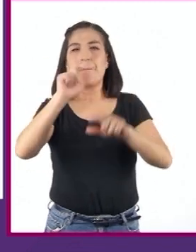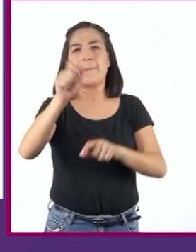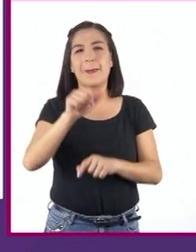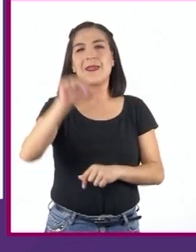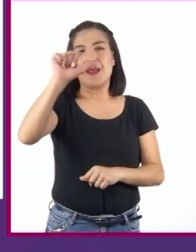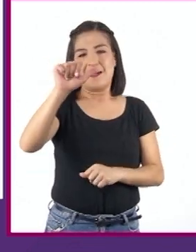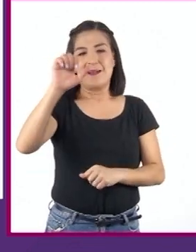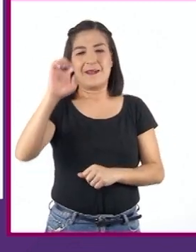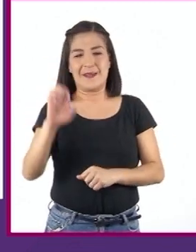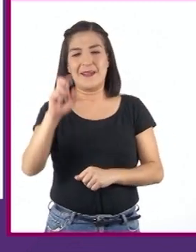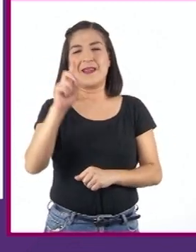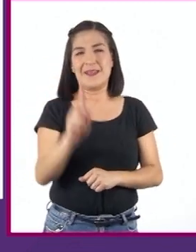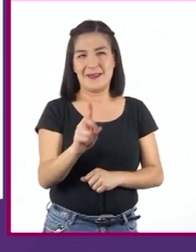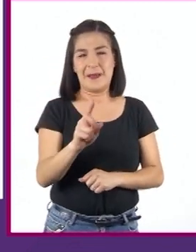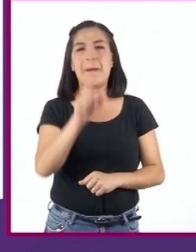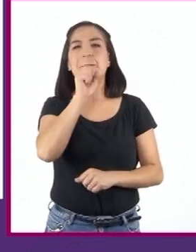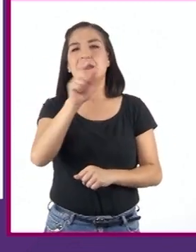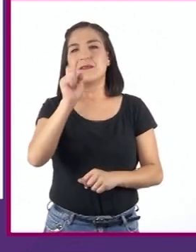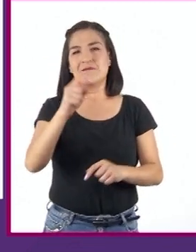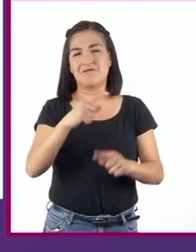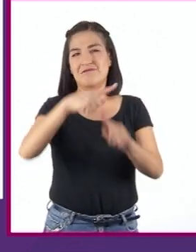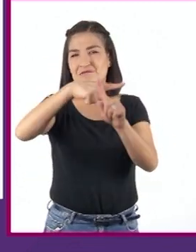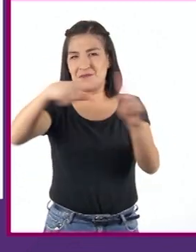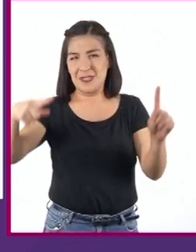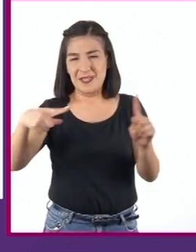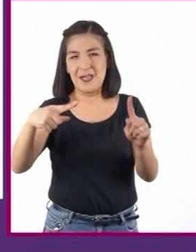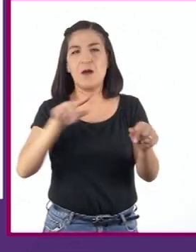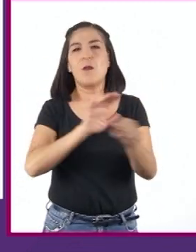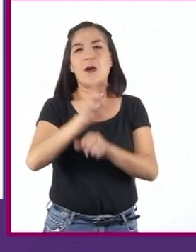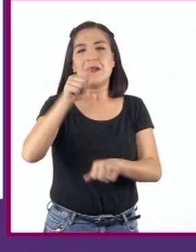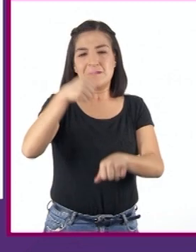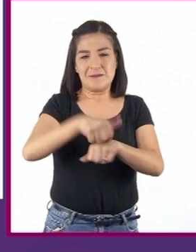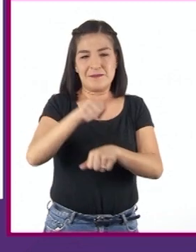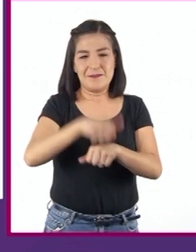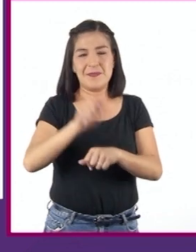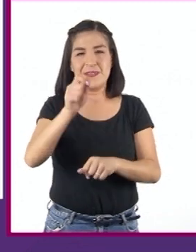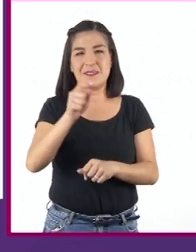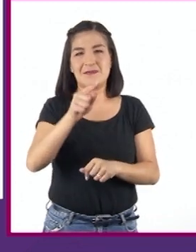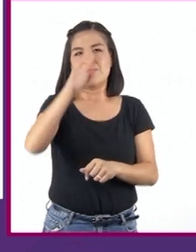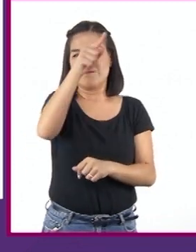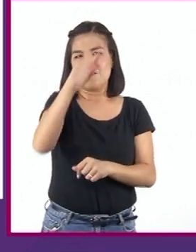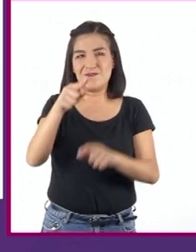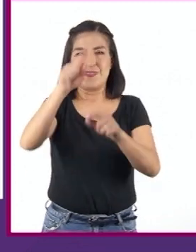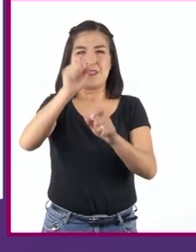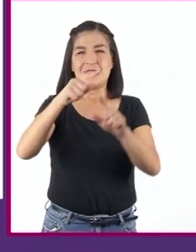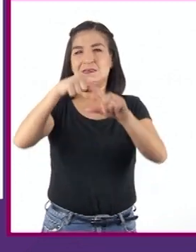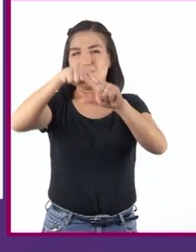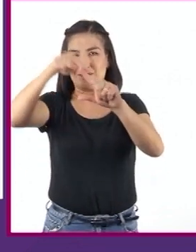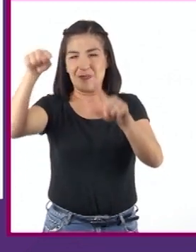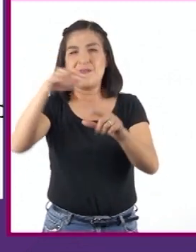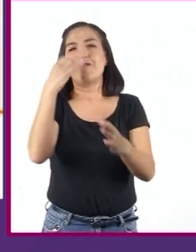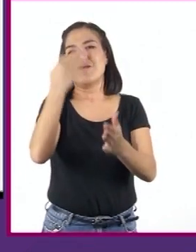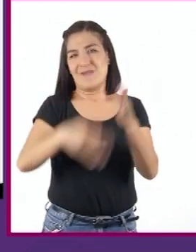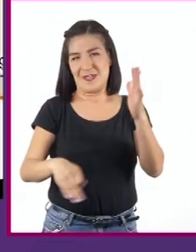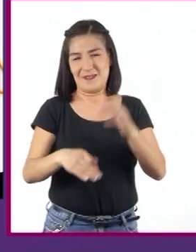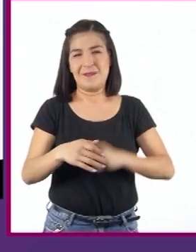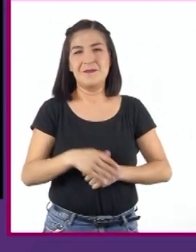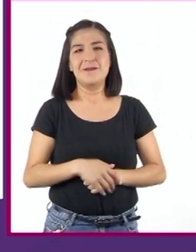AED, que es la mitad de la medida de la diagonal que falta en el rombo.